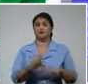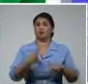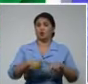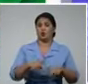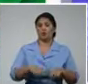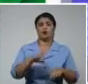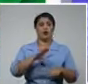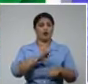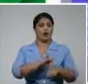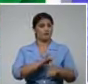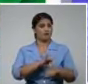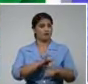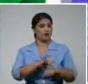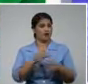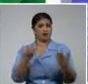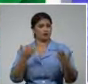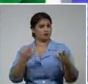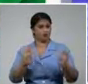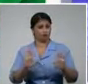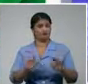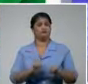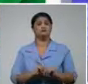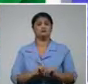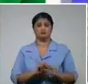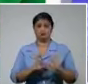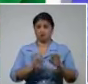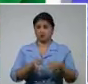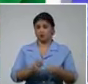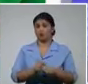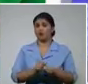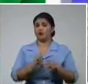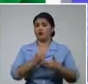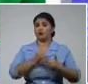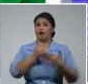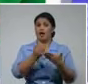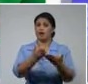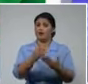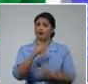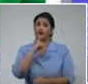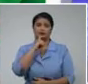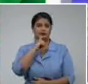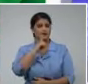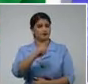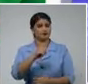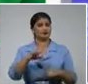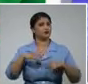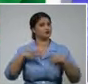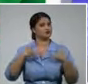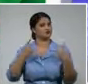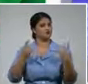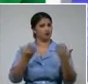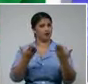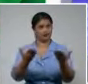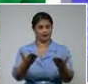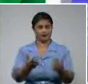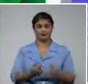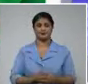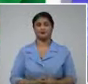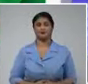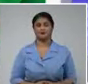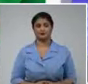fue presentando, a las cuales no fue posible recuperarla a pesar del tratamiento